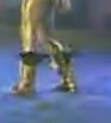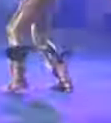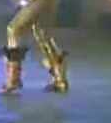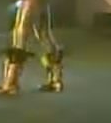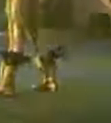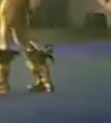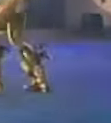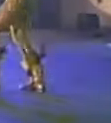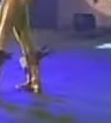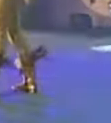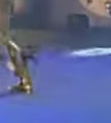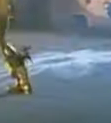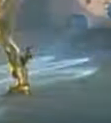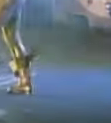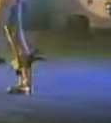before it's too late.